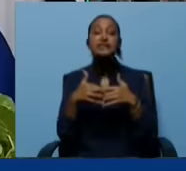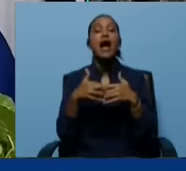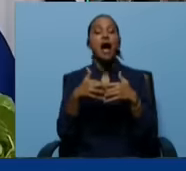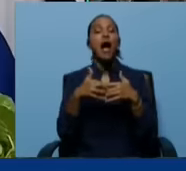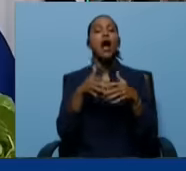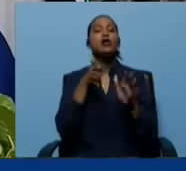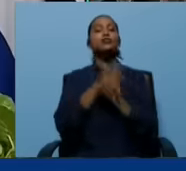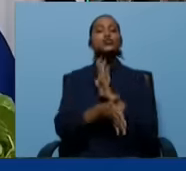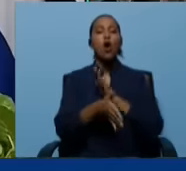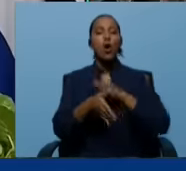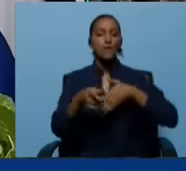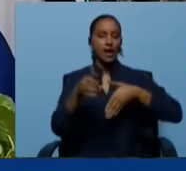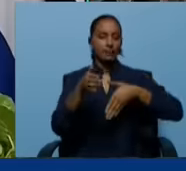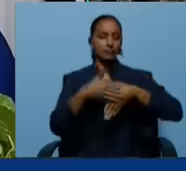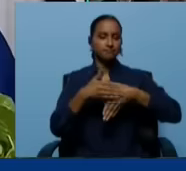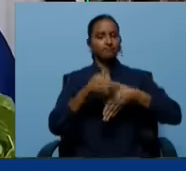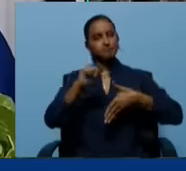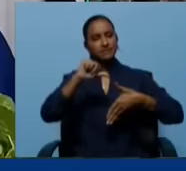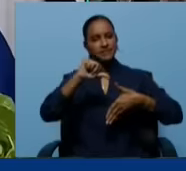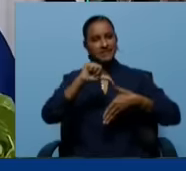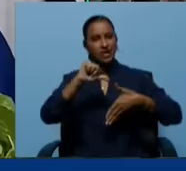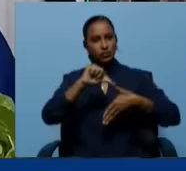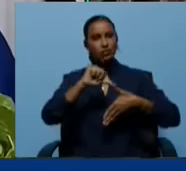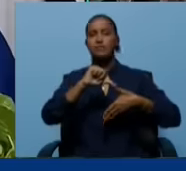Y luego a Mussolini,